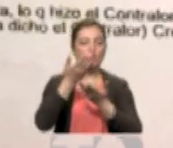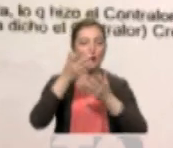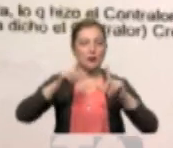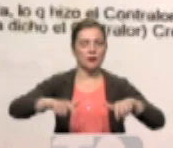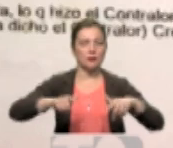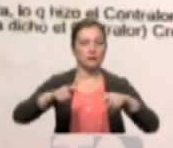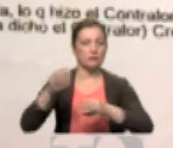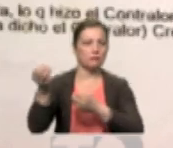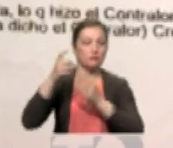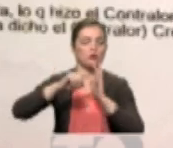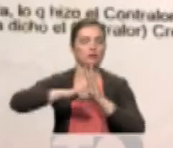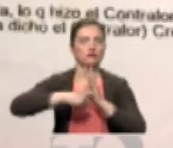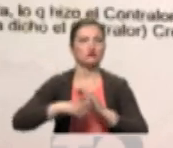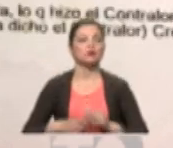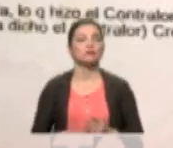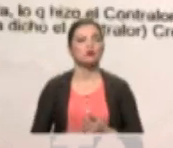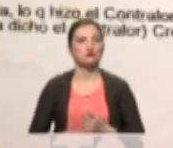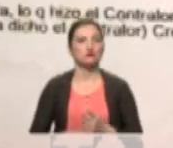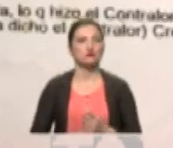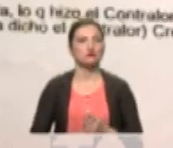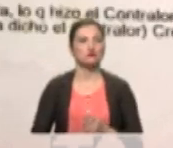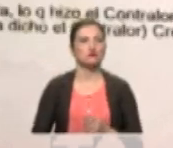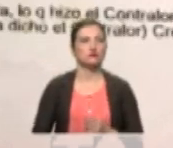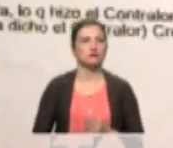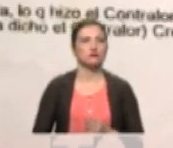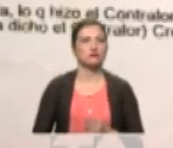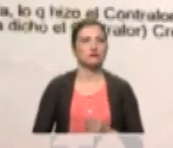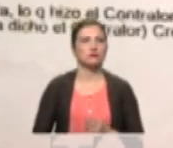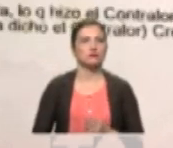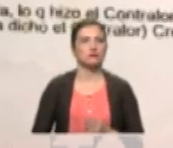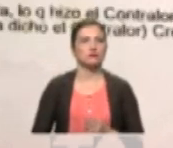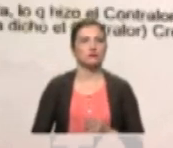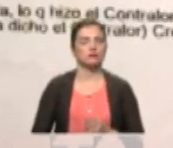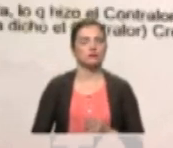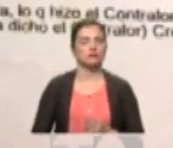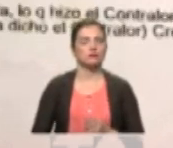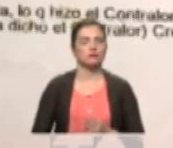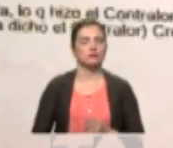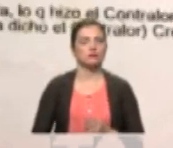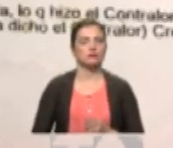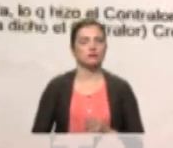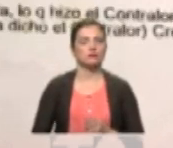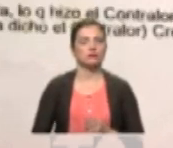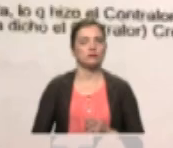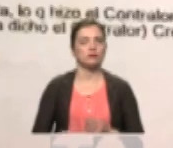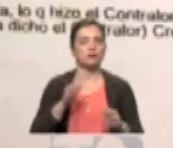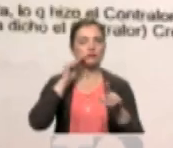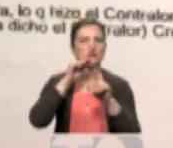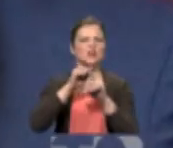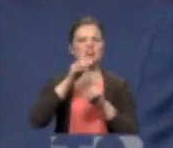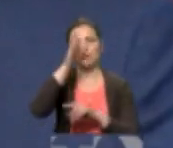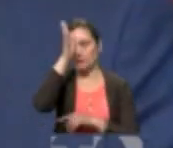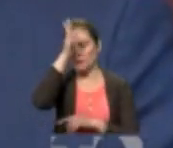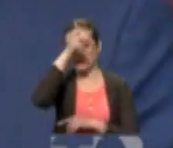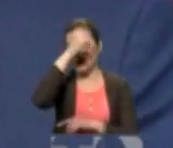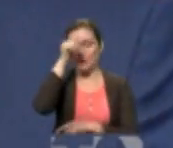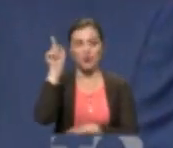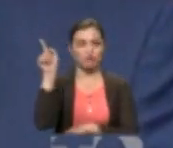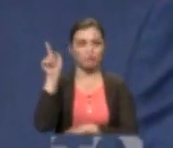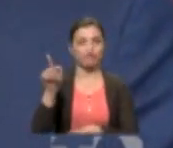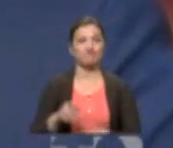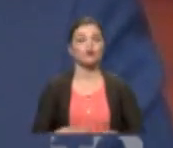nos ha dicho el contralor. Creo que con eso no les damos ventaja a esta gente. Mensaje de Pepe. La